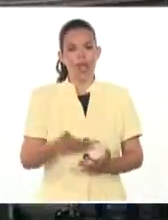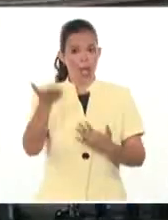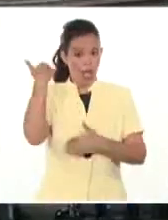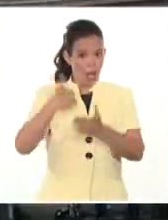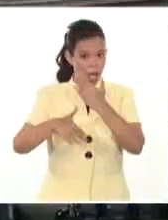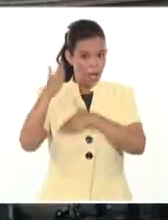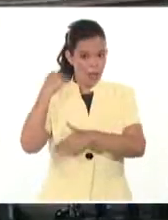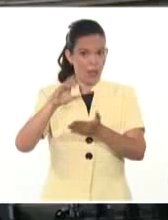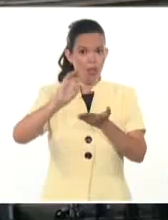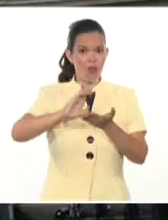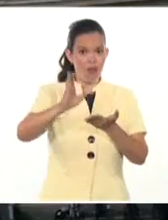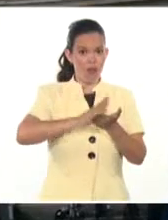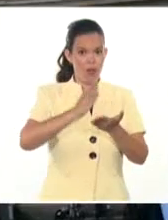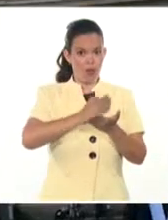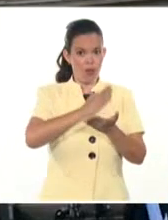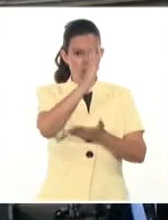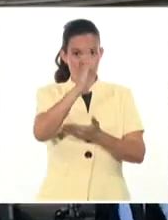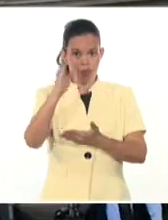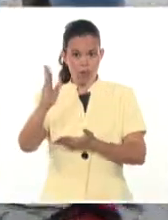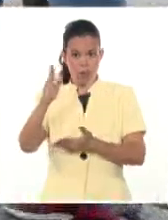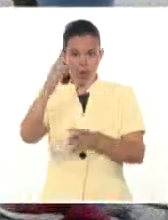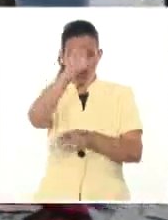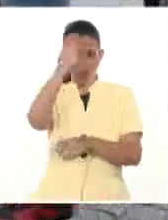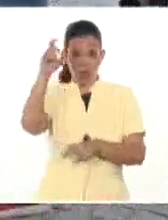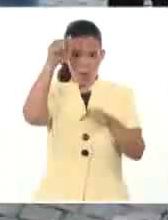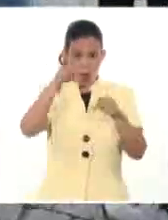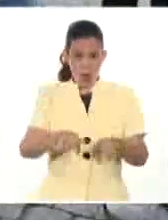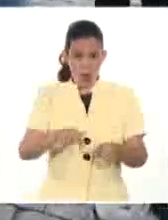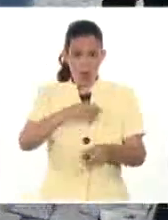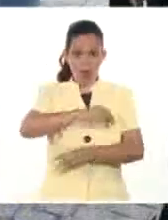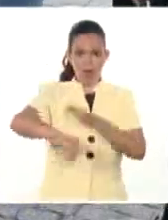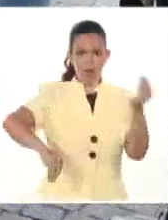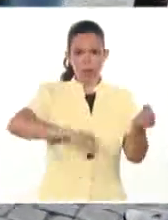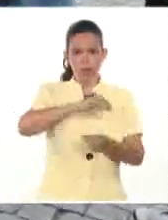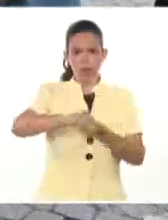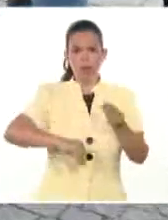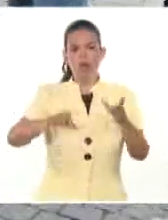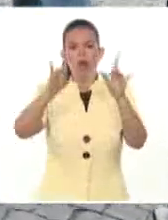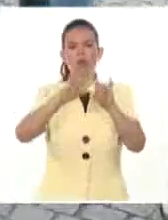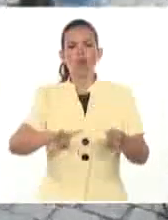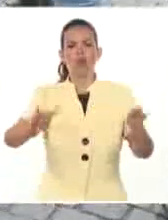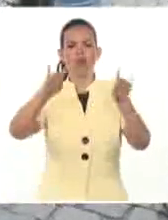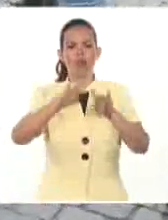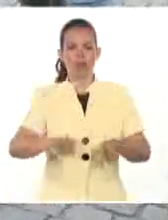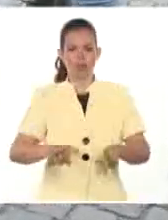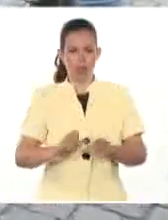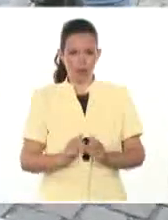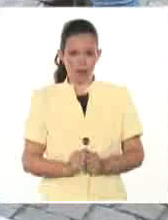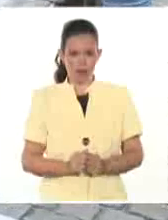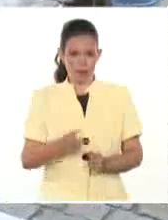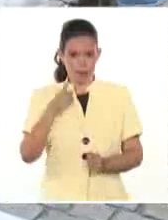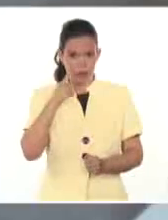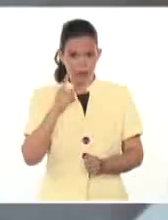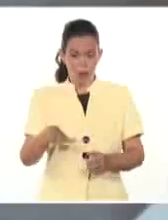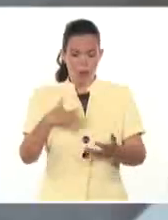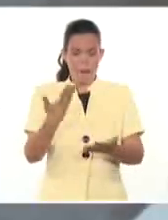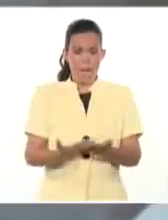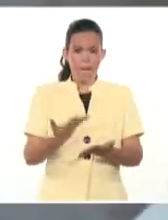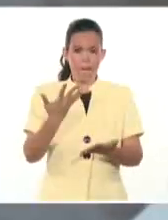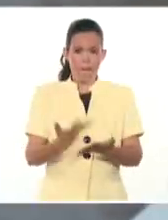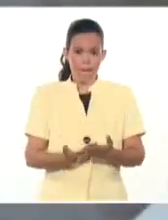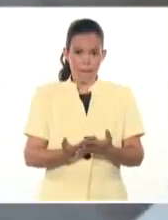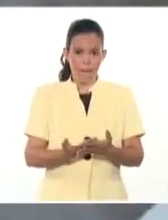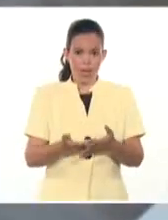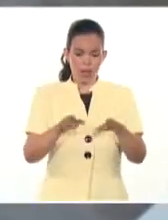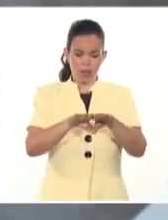Humboldt, y en medio de turistas asombrados por tanta desolación, hay un monumento bajo esta placa de cristal, hecho por el artista